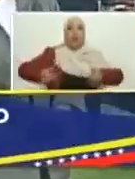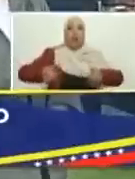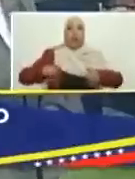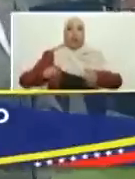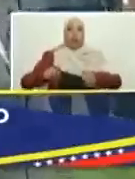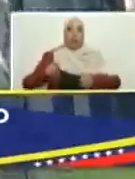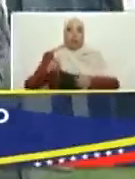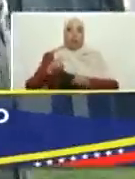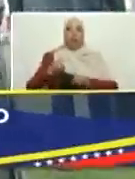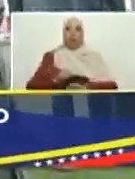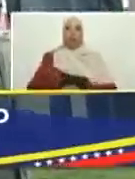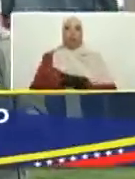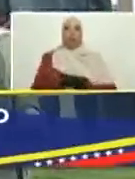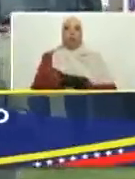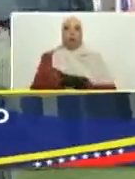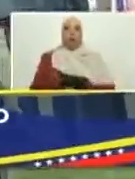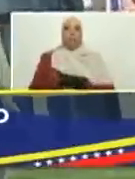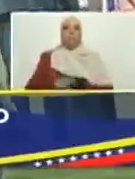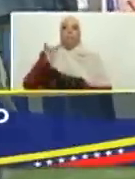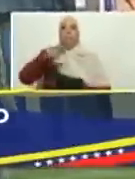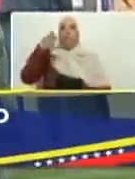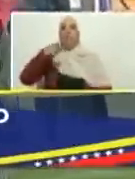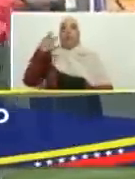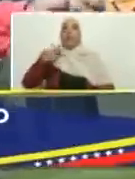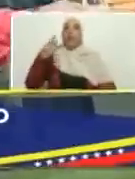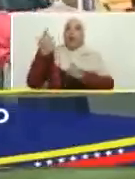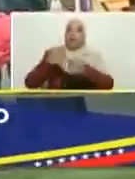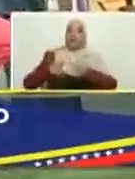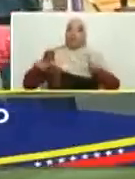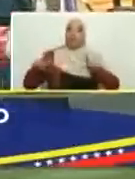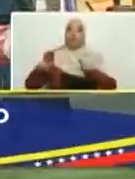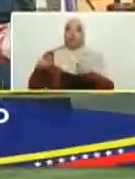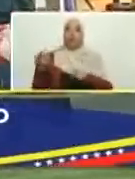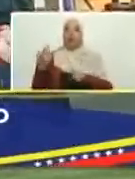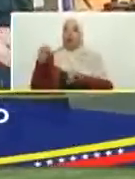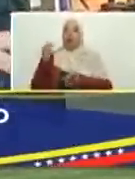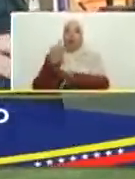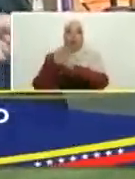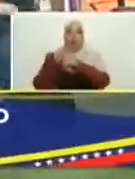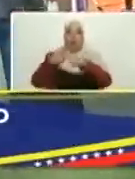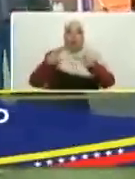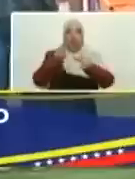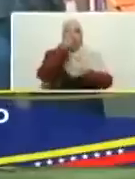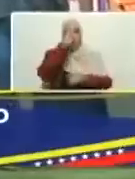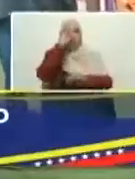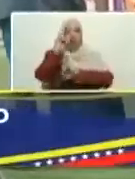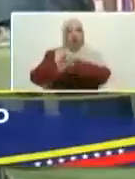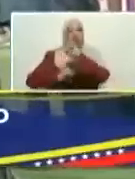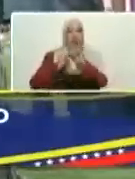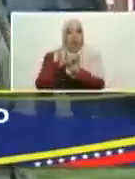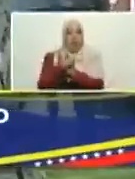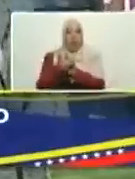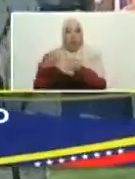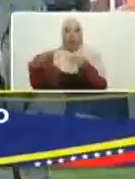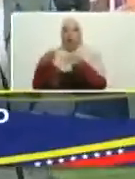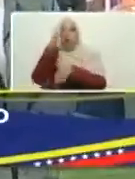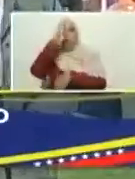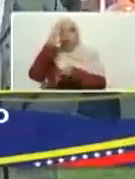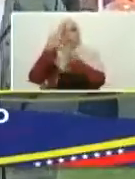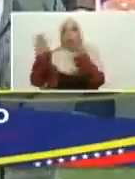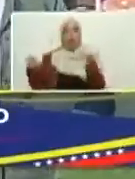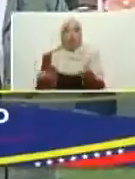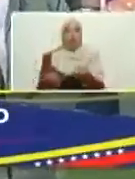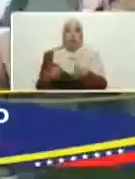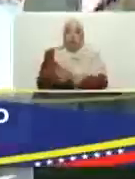soberanas, ¿ah? No dependientes del Fondo Monetario Internacional, no dependientes del Banco Mundial,